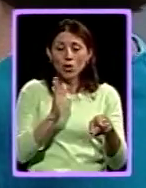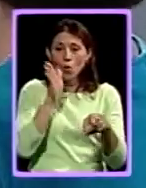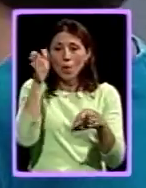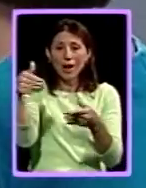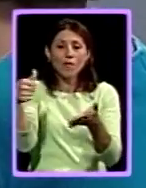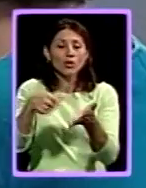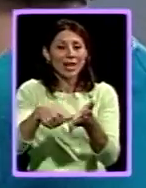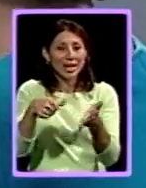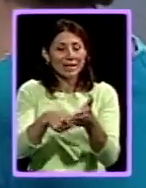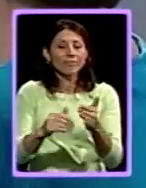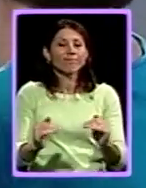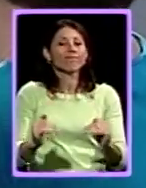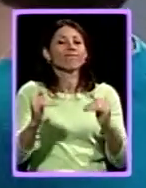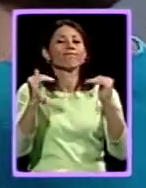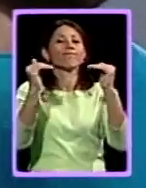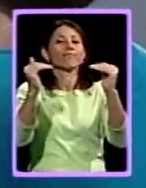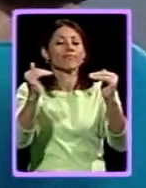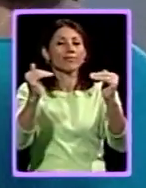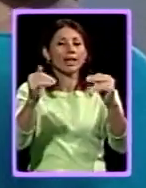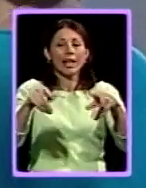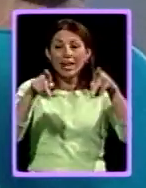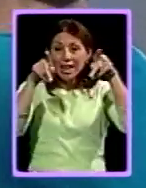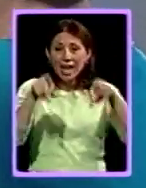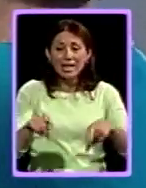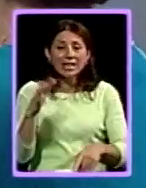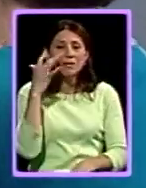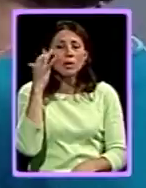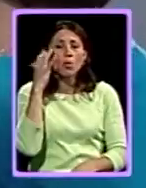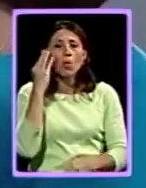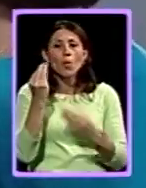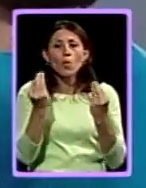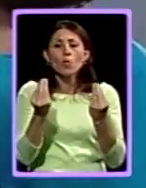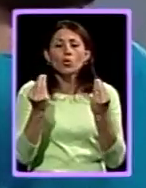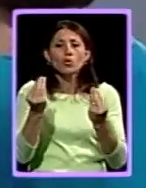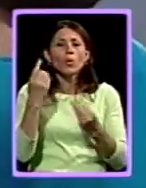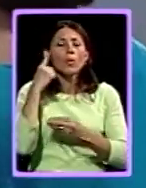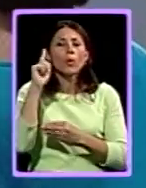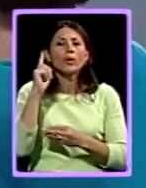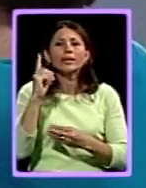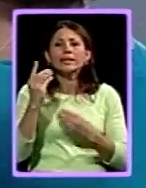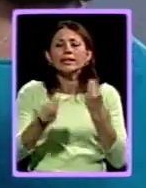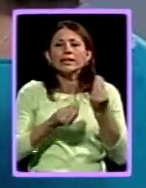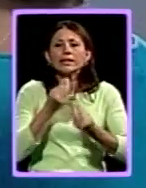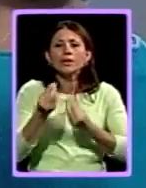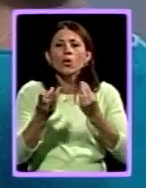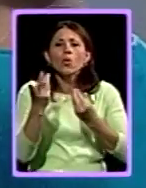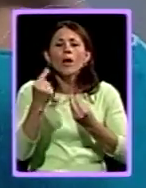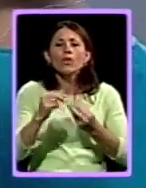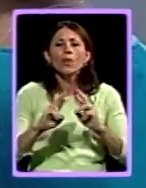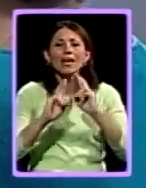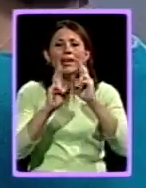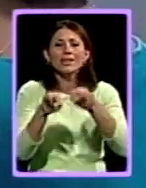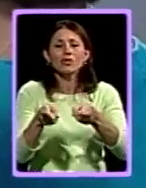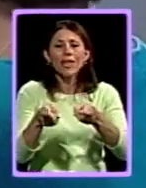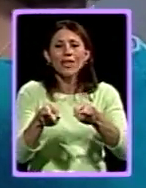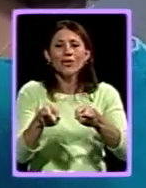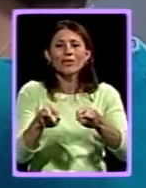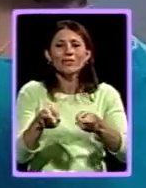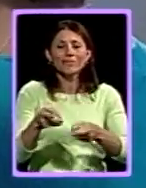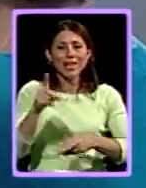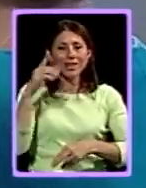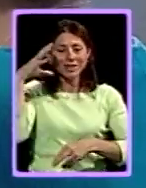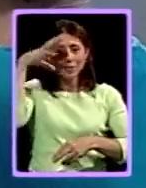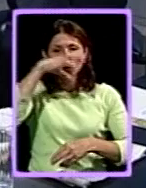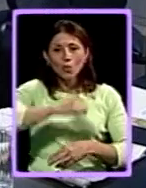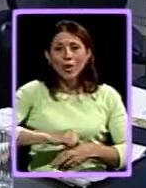la hiperpreocupación que tuvo la gente de cuánto va a quedar el resultado, normalmente dejaba de lado que hay más de una tercera parte de la gente